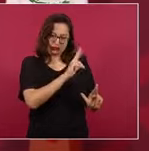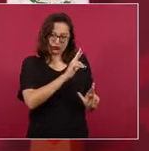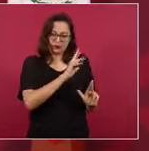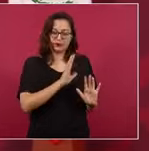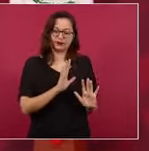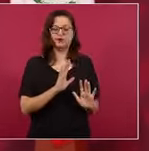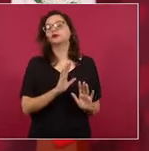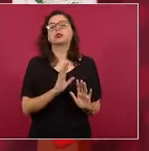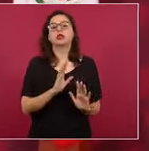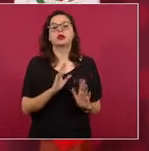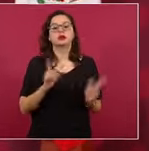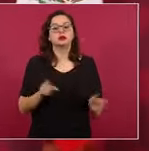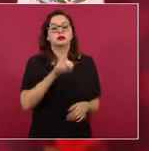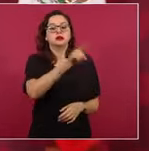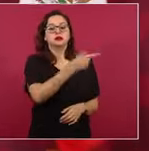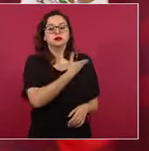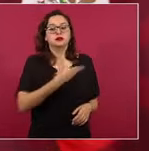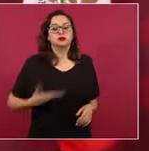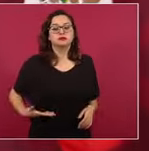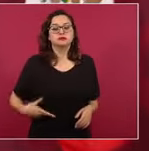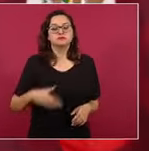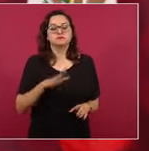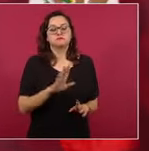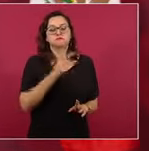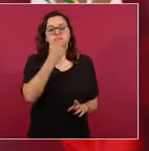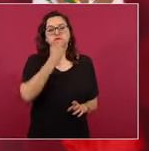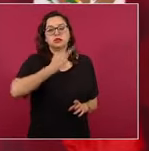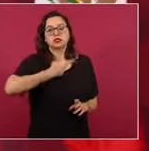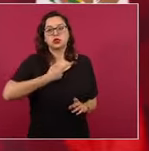y ayer salió para Washington